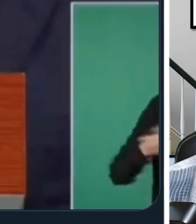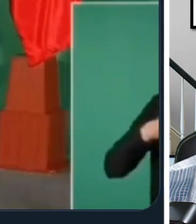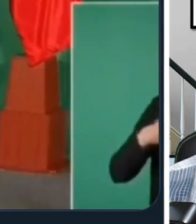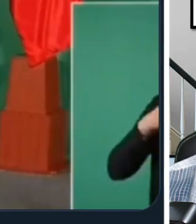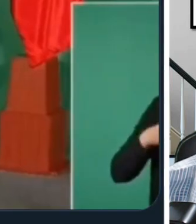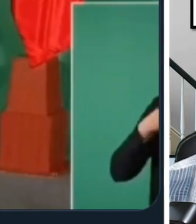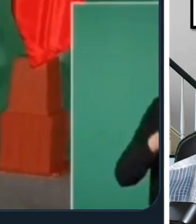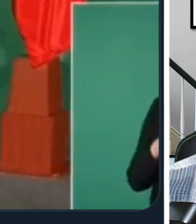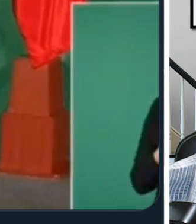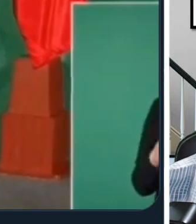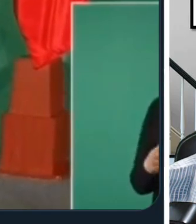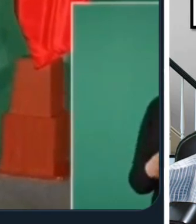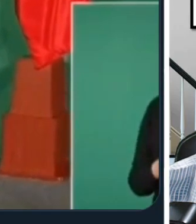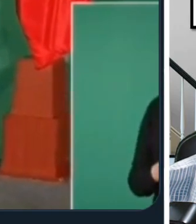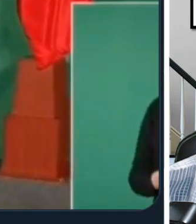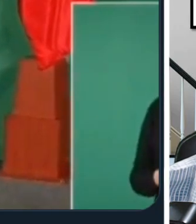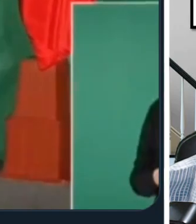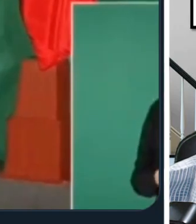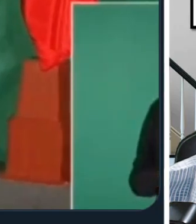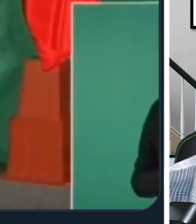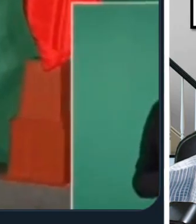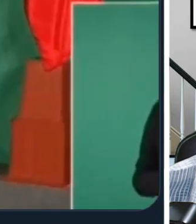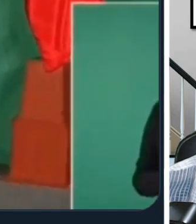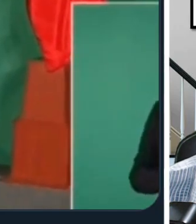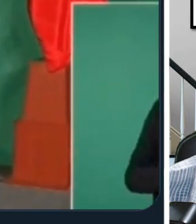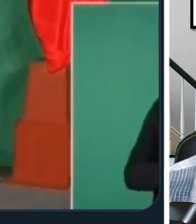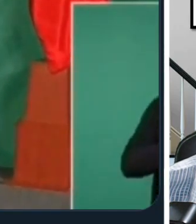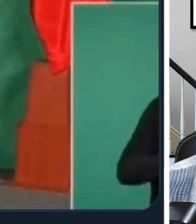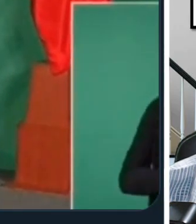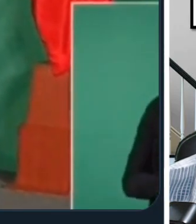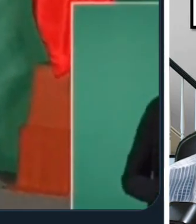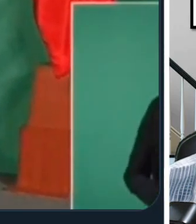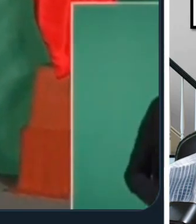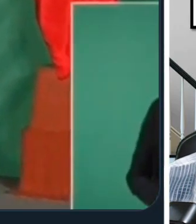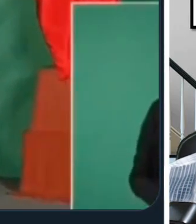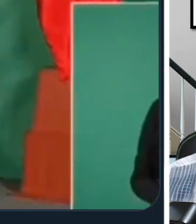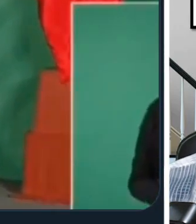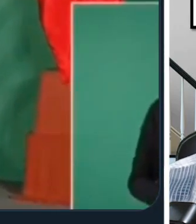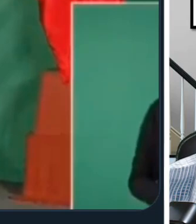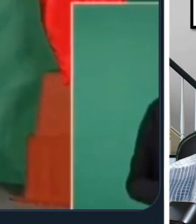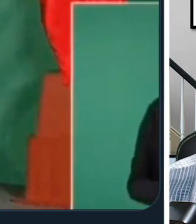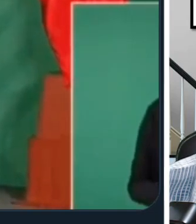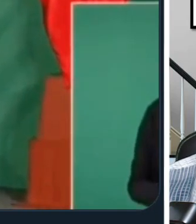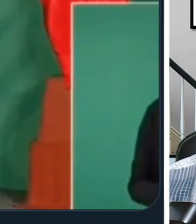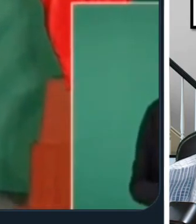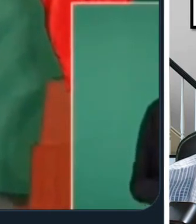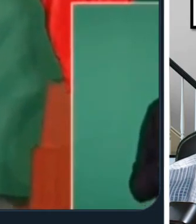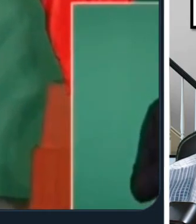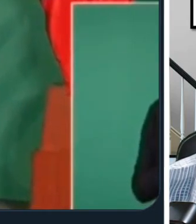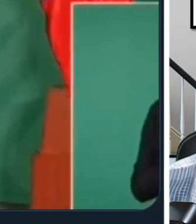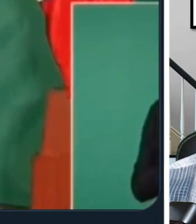ciudadanos y de manera especial los gobernantes. En el artículo 89 de nuestra